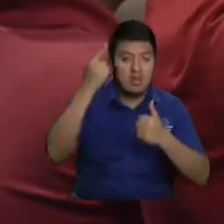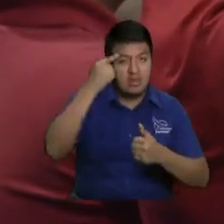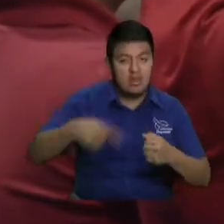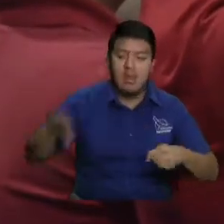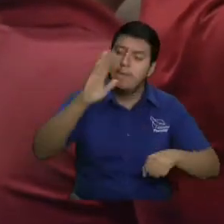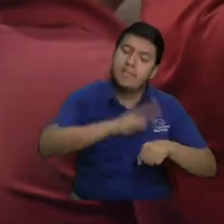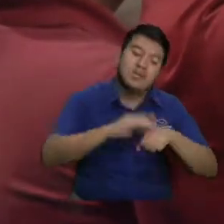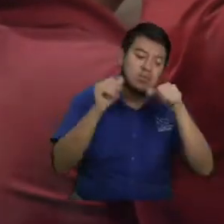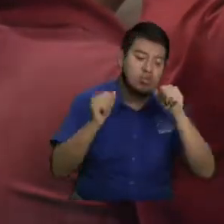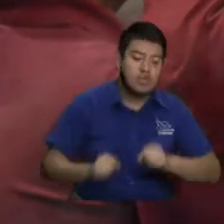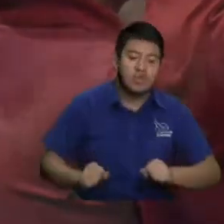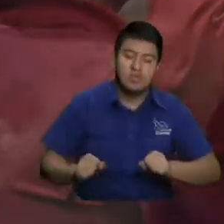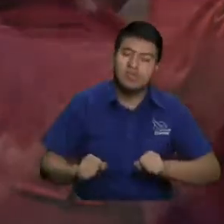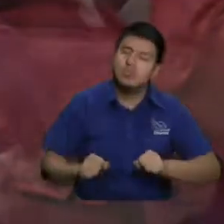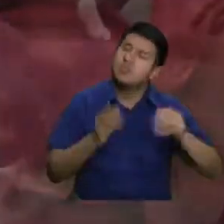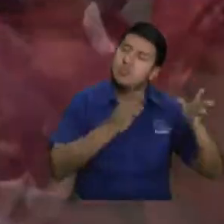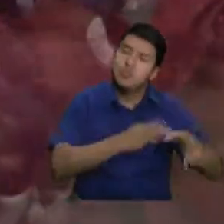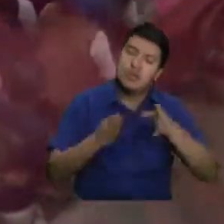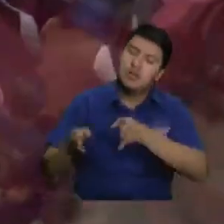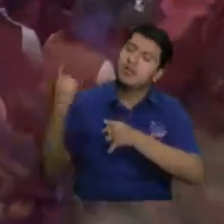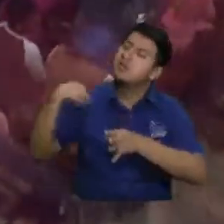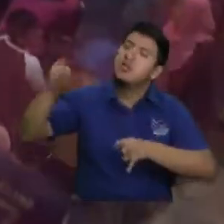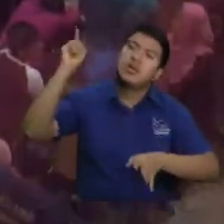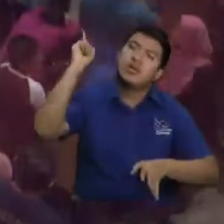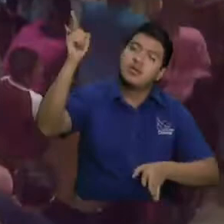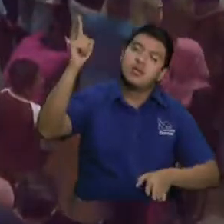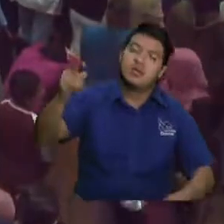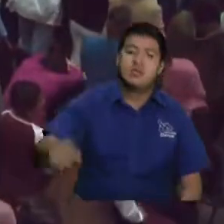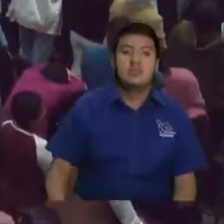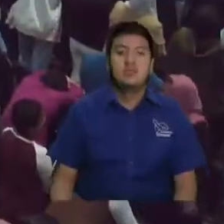más podamos estar apartados para ti.